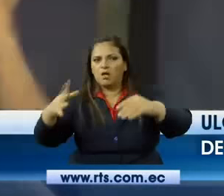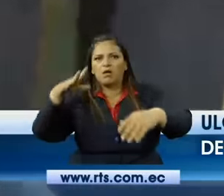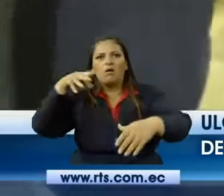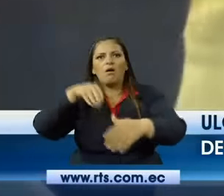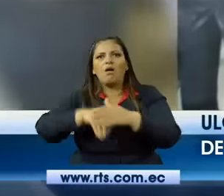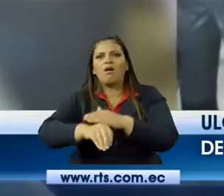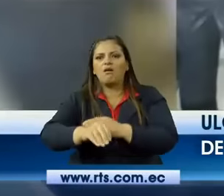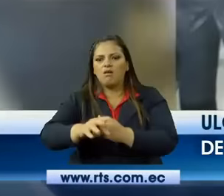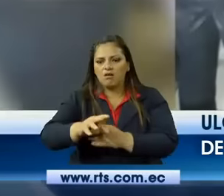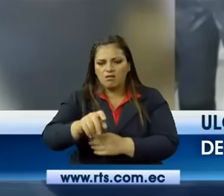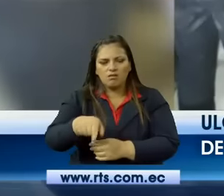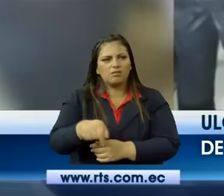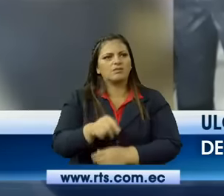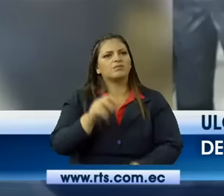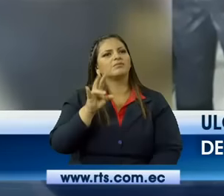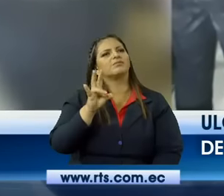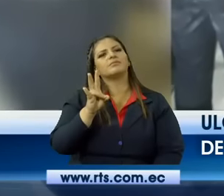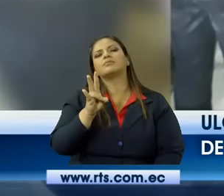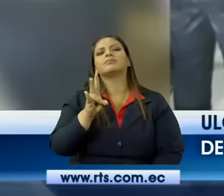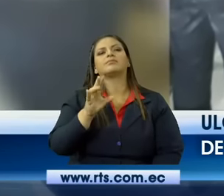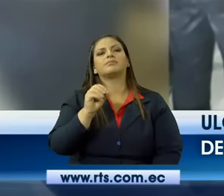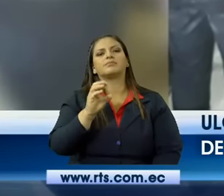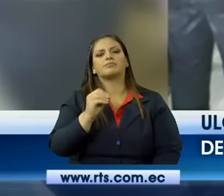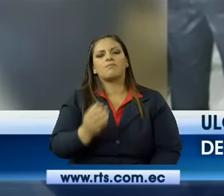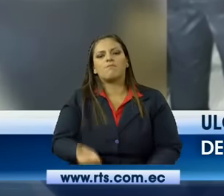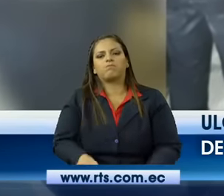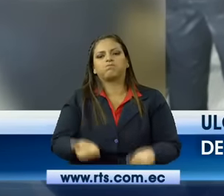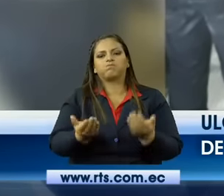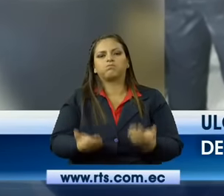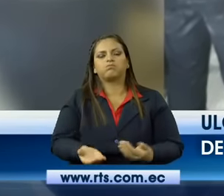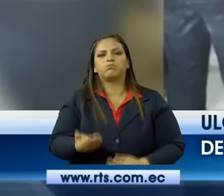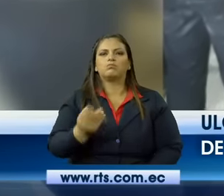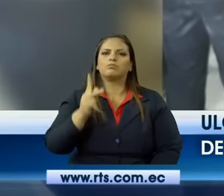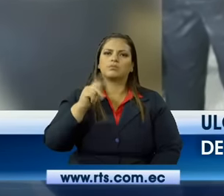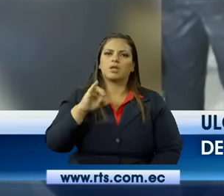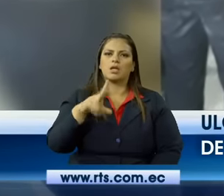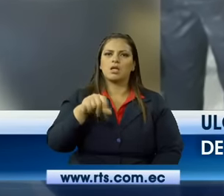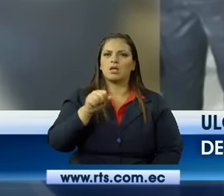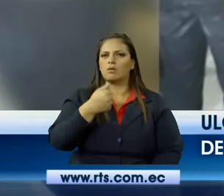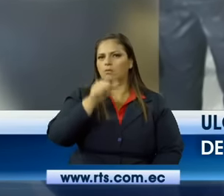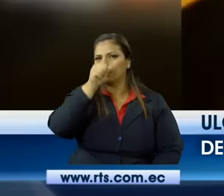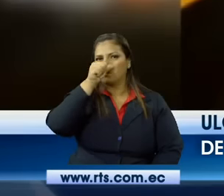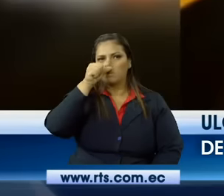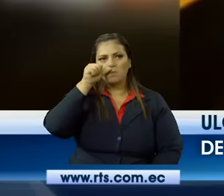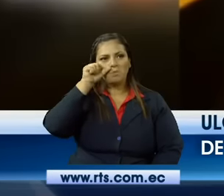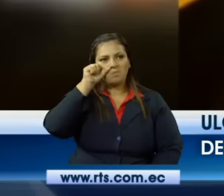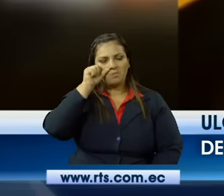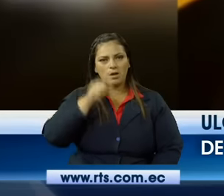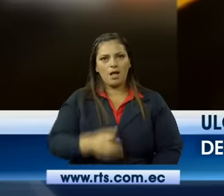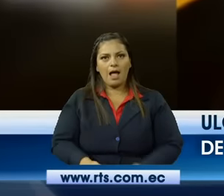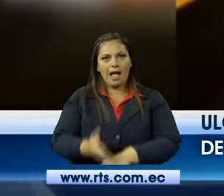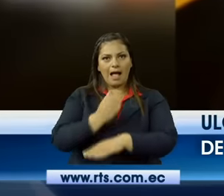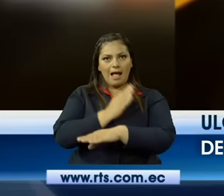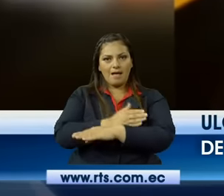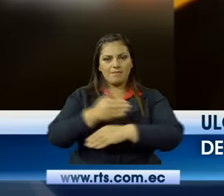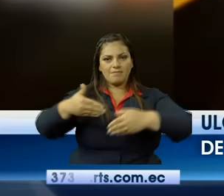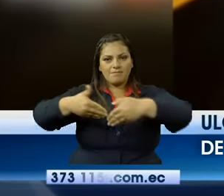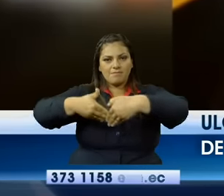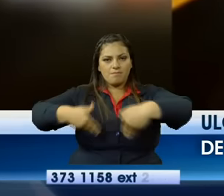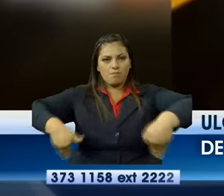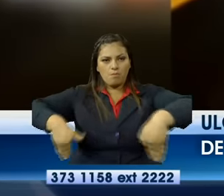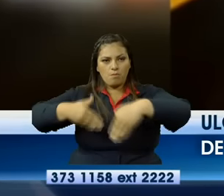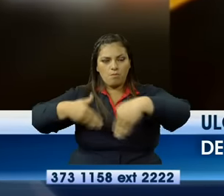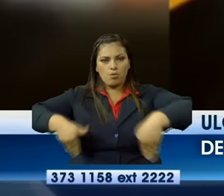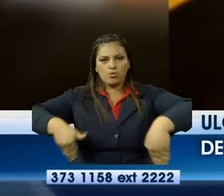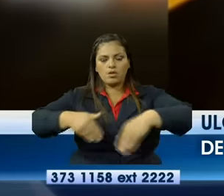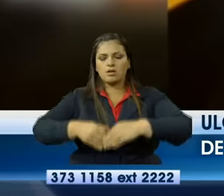forma de ladrillo. Una prueba química dio positivo para marihuana. El camión habría avanzado desde algún punto de la frontera. A medio camino de su